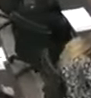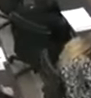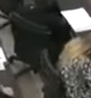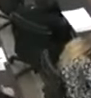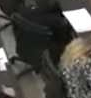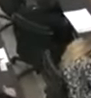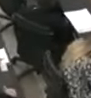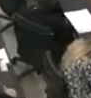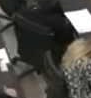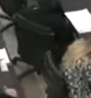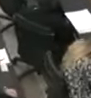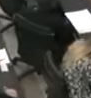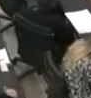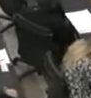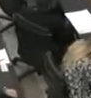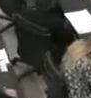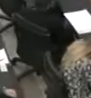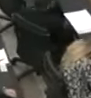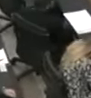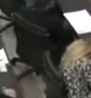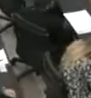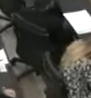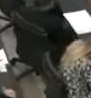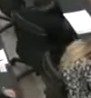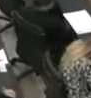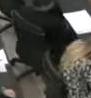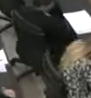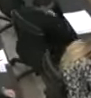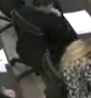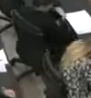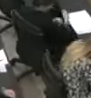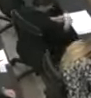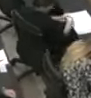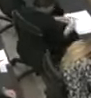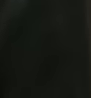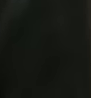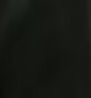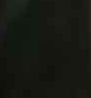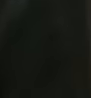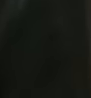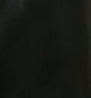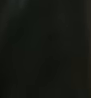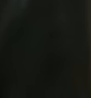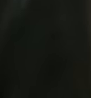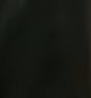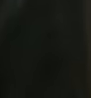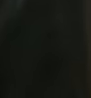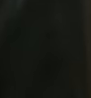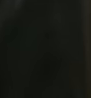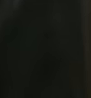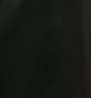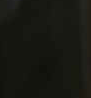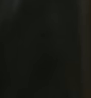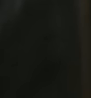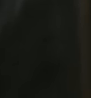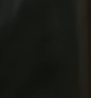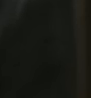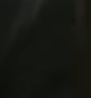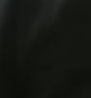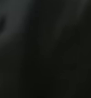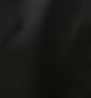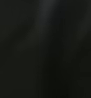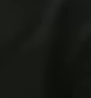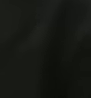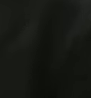Proponer el nombre del profesor Reinaldo Bolívar como embajador de la República Bolivariana